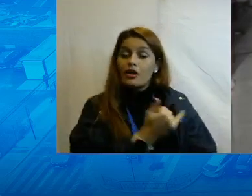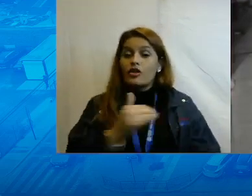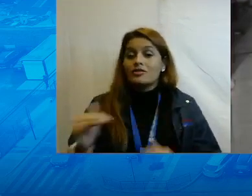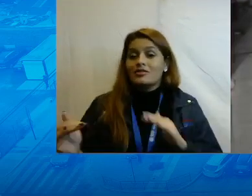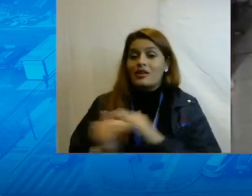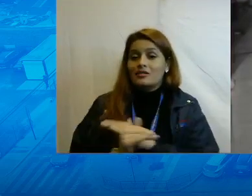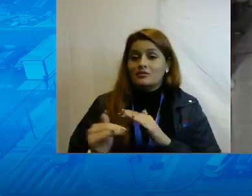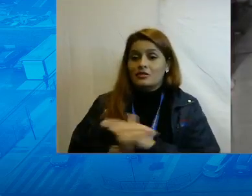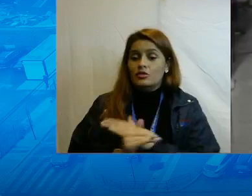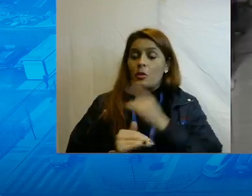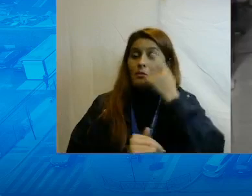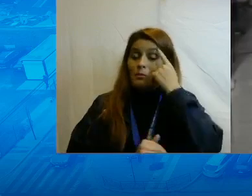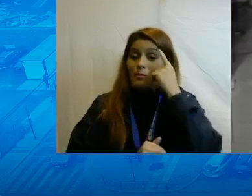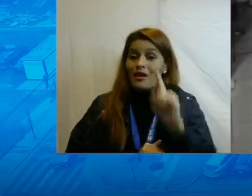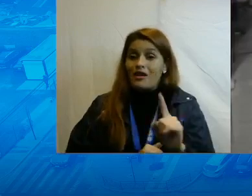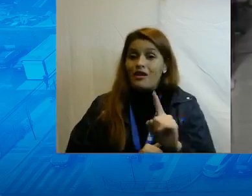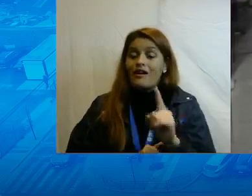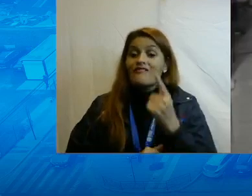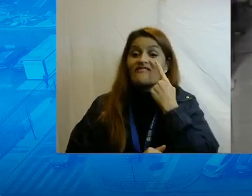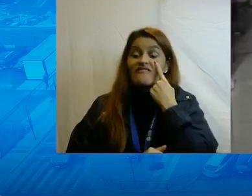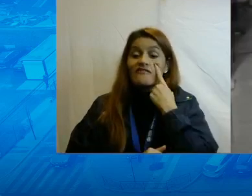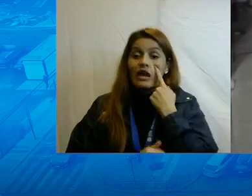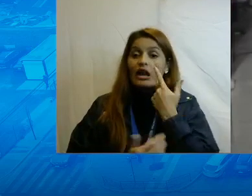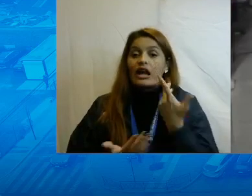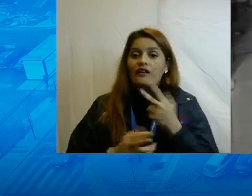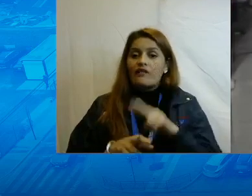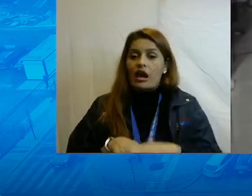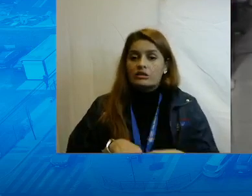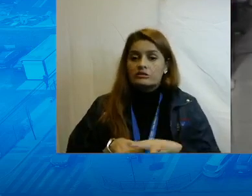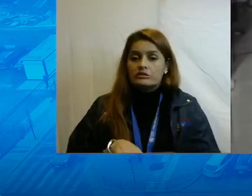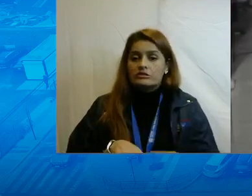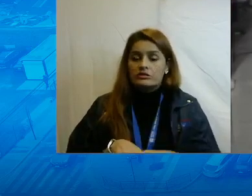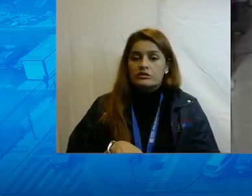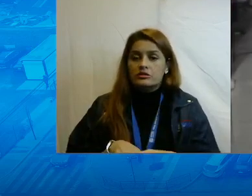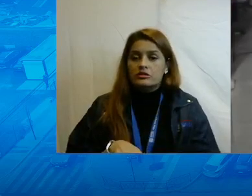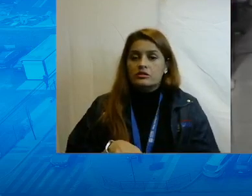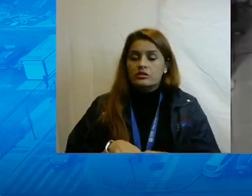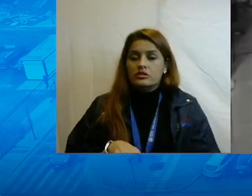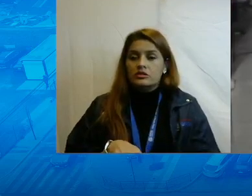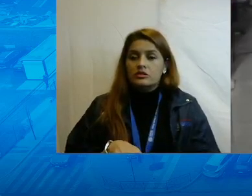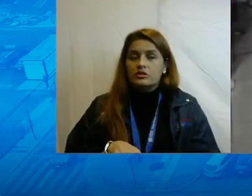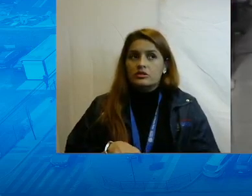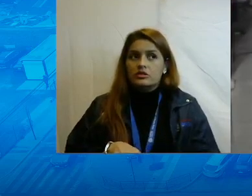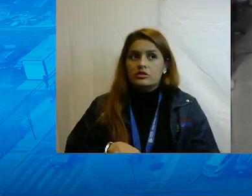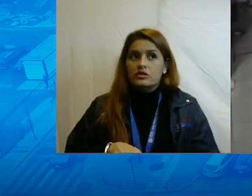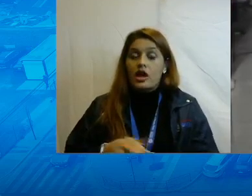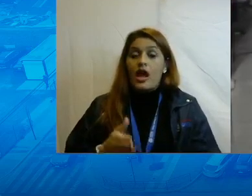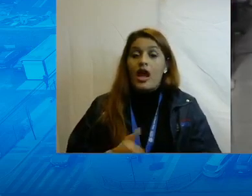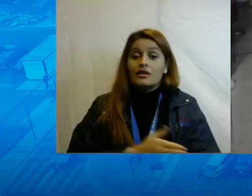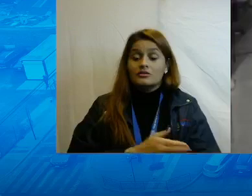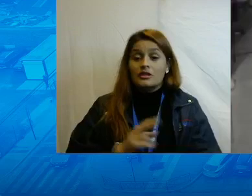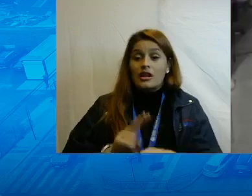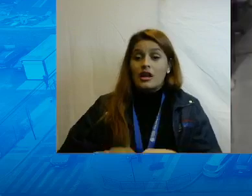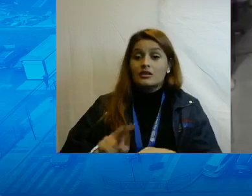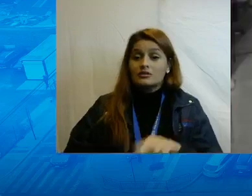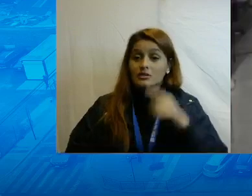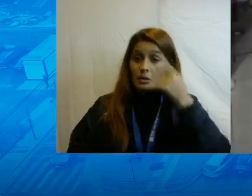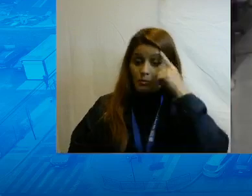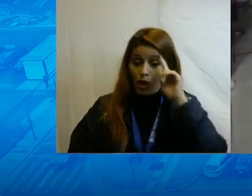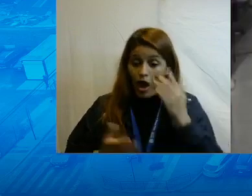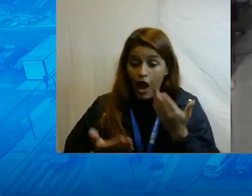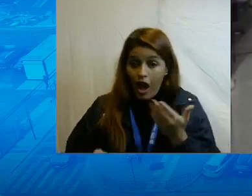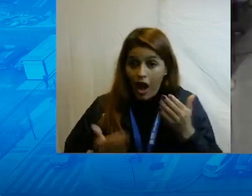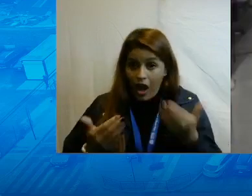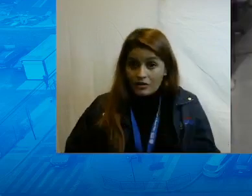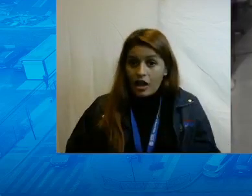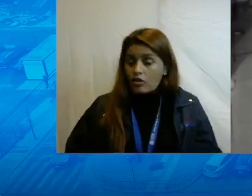¿ya? Para poder ver que iban a recalcar la señalética y las peticiones que ella había hecho, pero hasta el momento